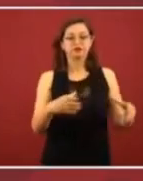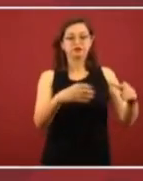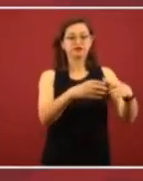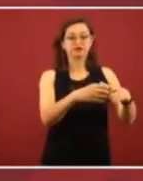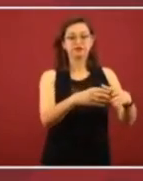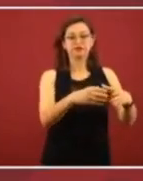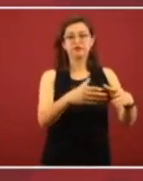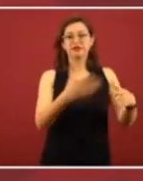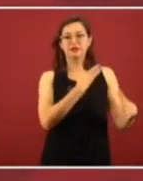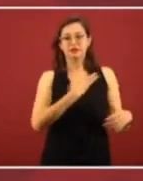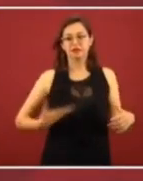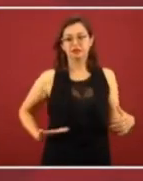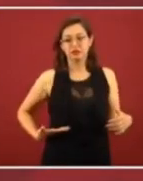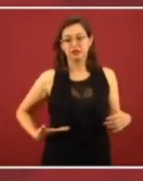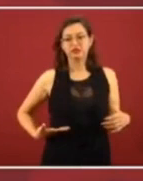Estuvimos